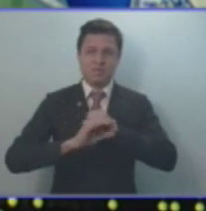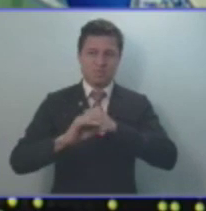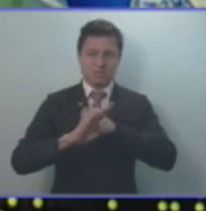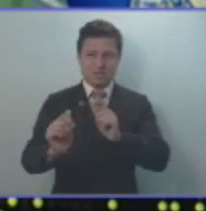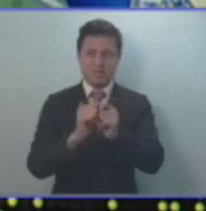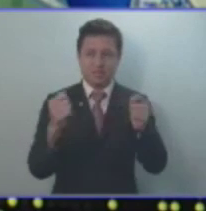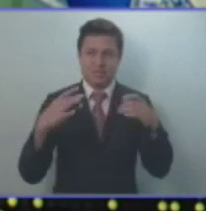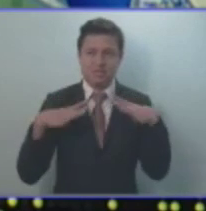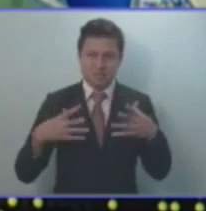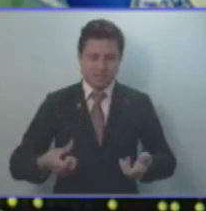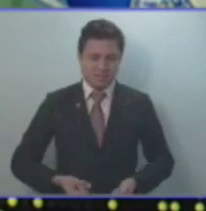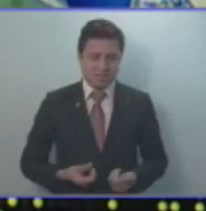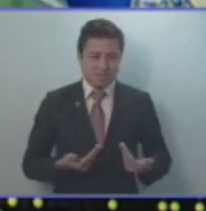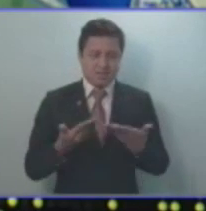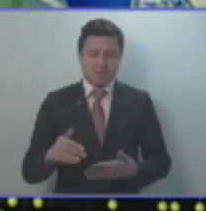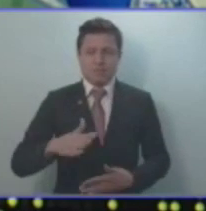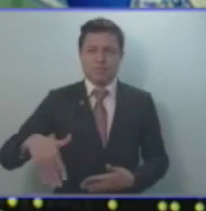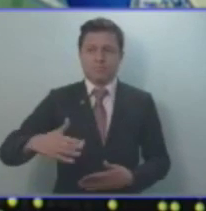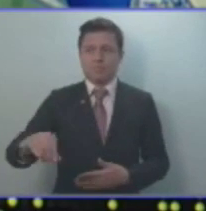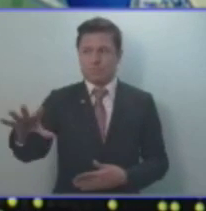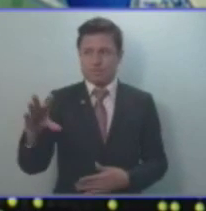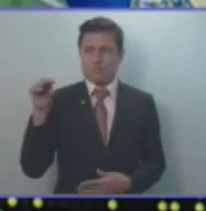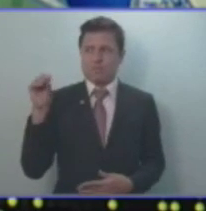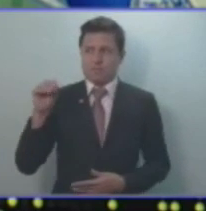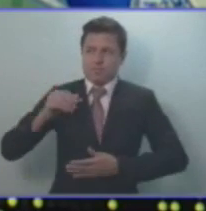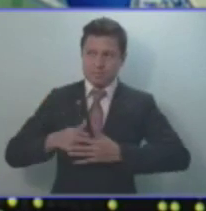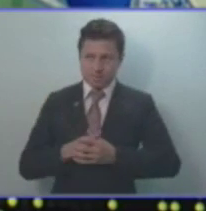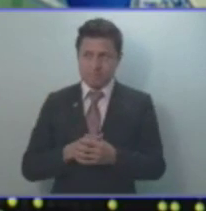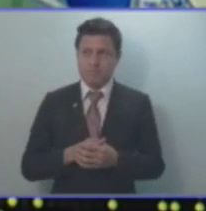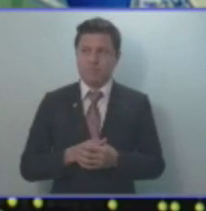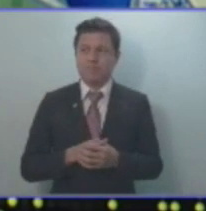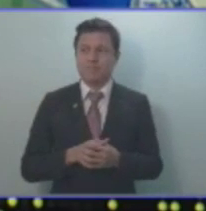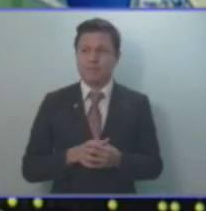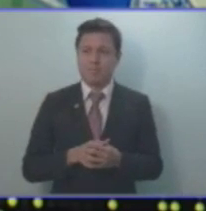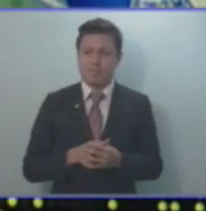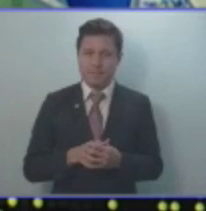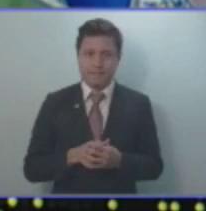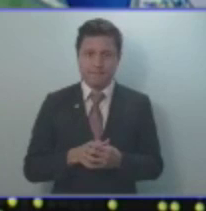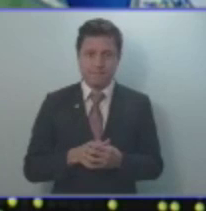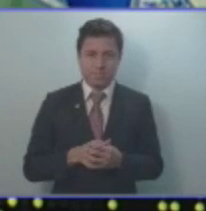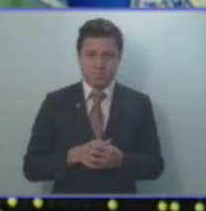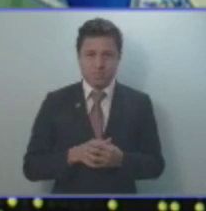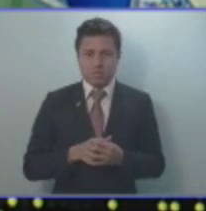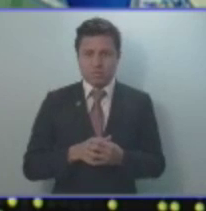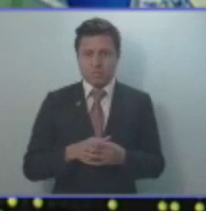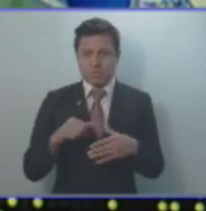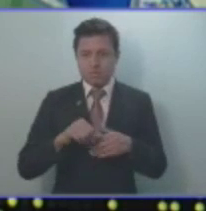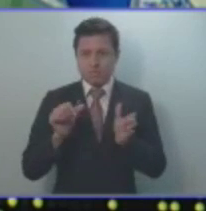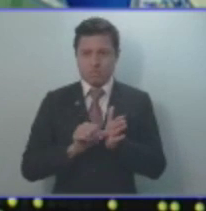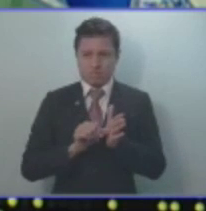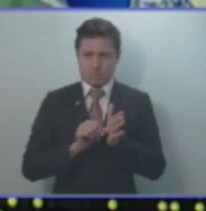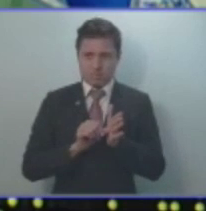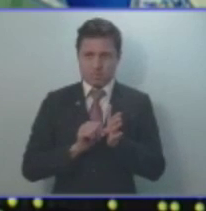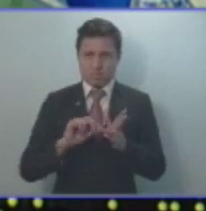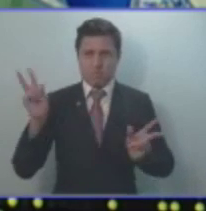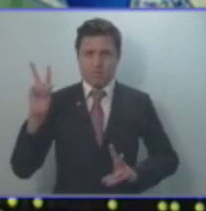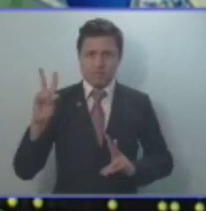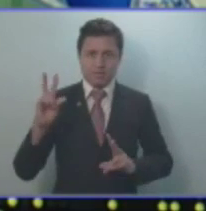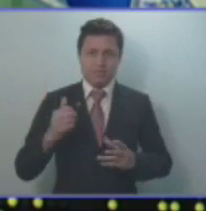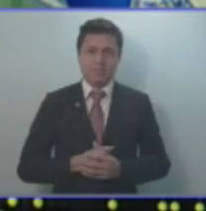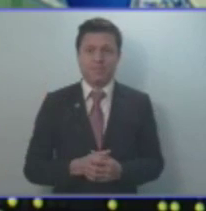de su publicación en el Diario Oficial, dado en el Salón Azul del Palacio Legislativo San